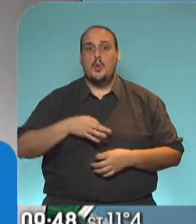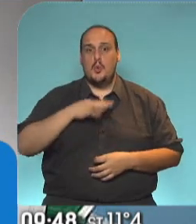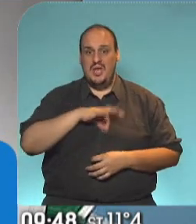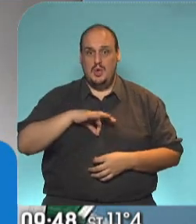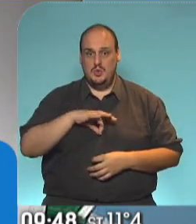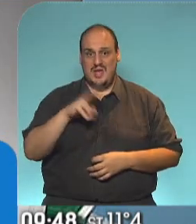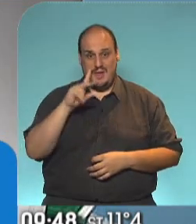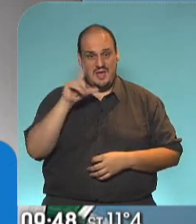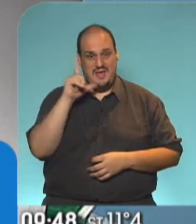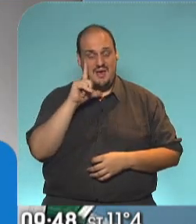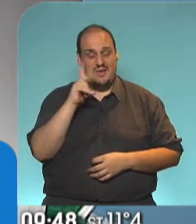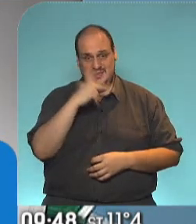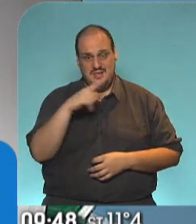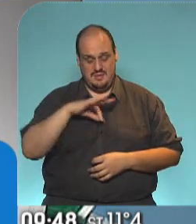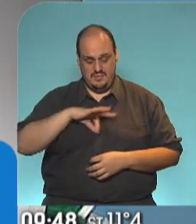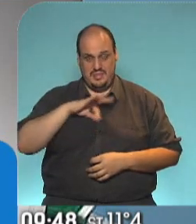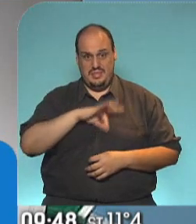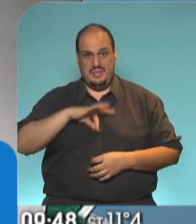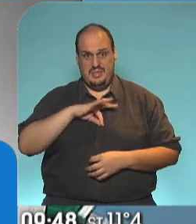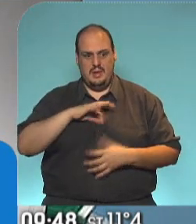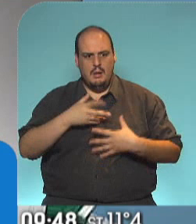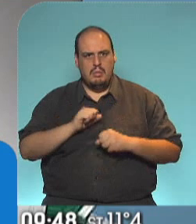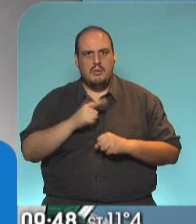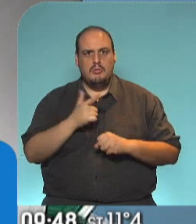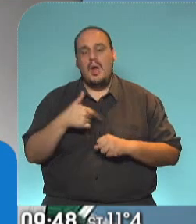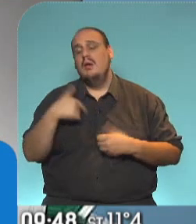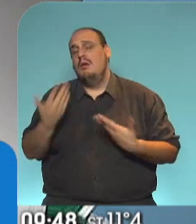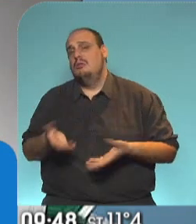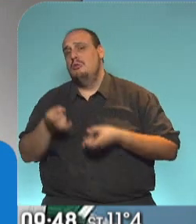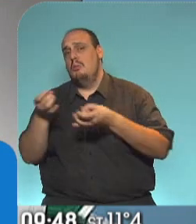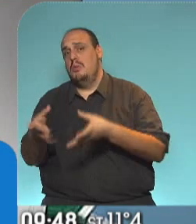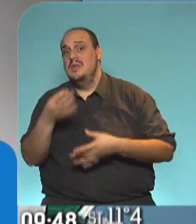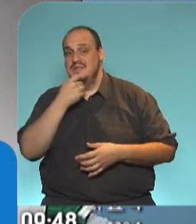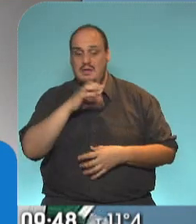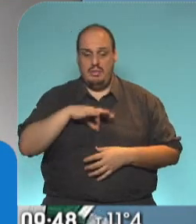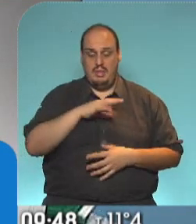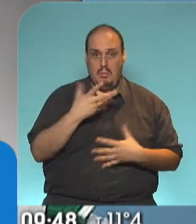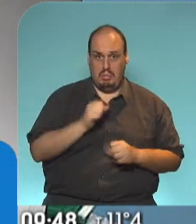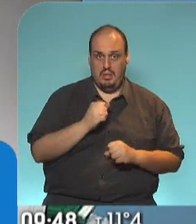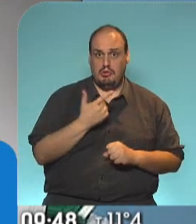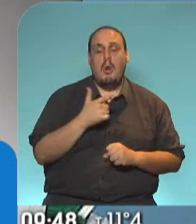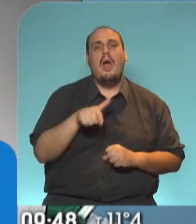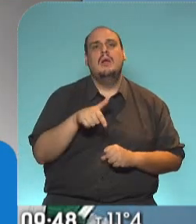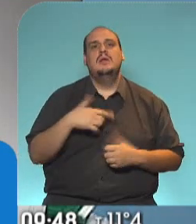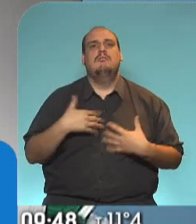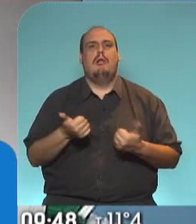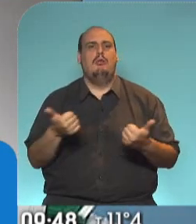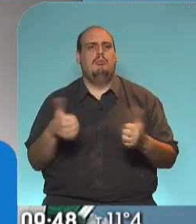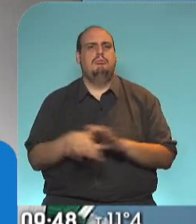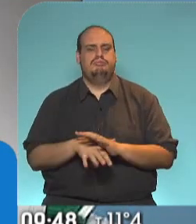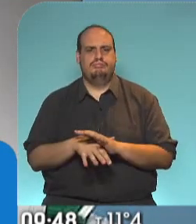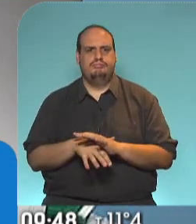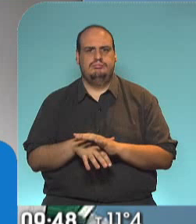afecte su sistema inmunológico y por lo tanto que su salud esté en mejores condiciones además de favorecer